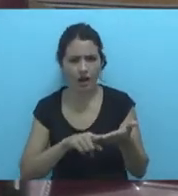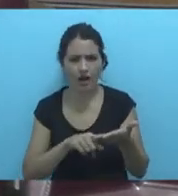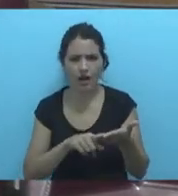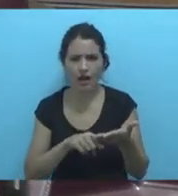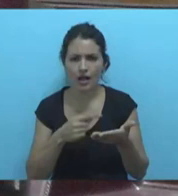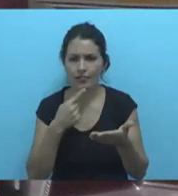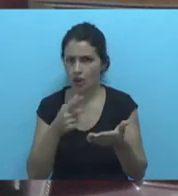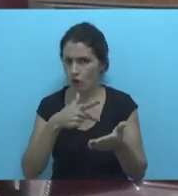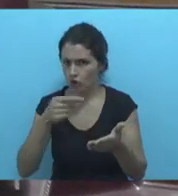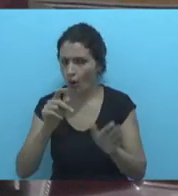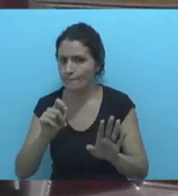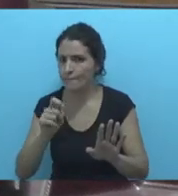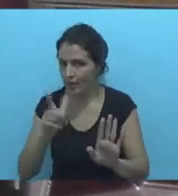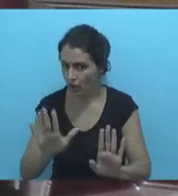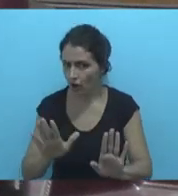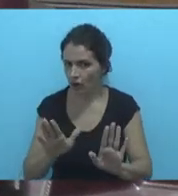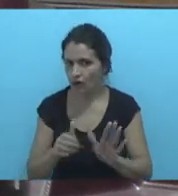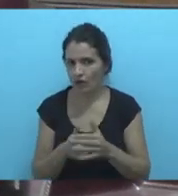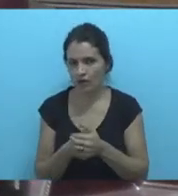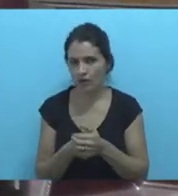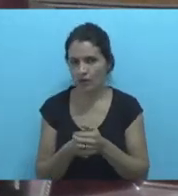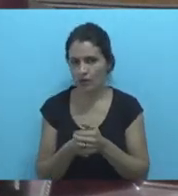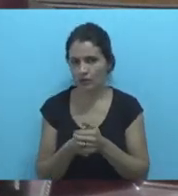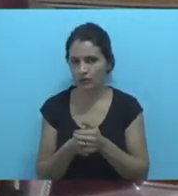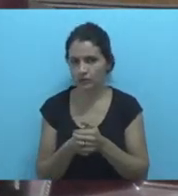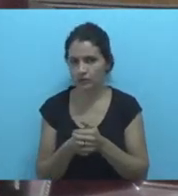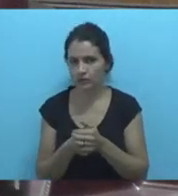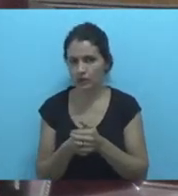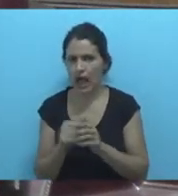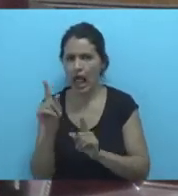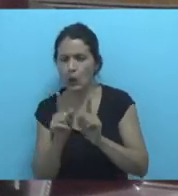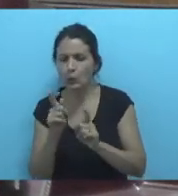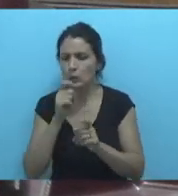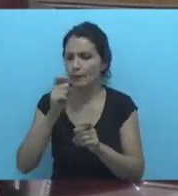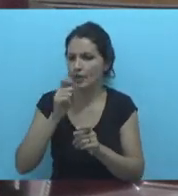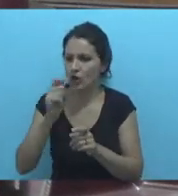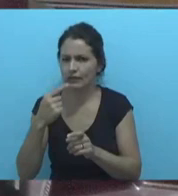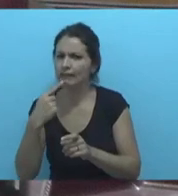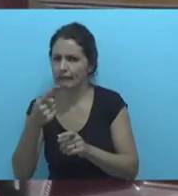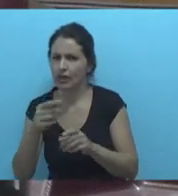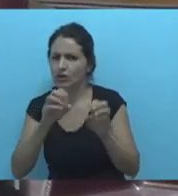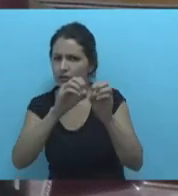ha oficializado la salida, por lo tanto lo que tenemos son versiones periodísticas, pero si lo